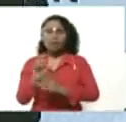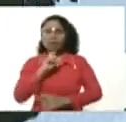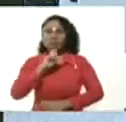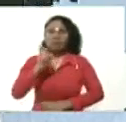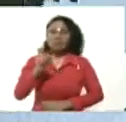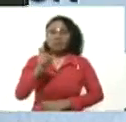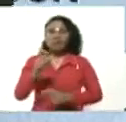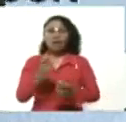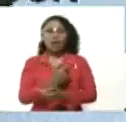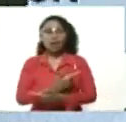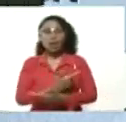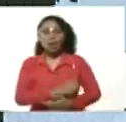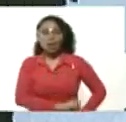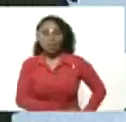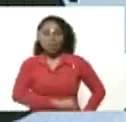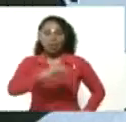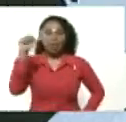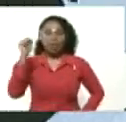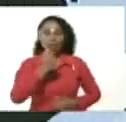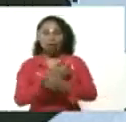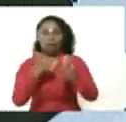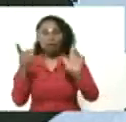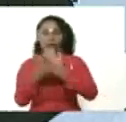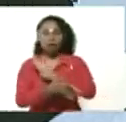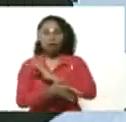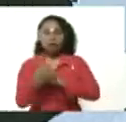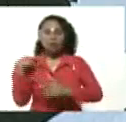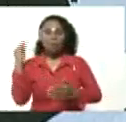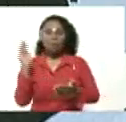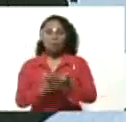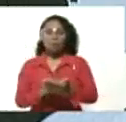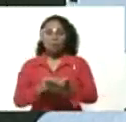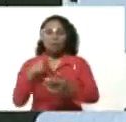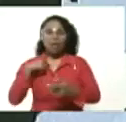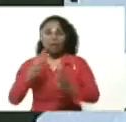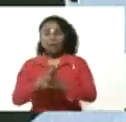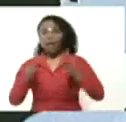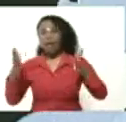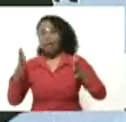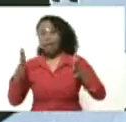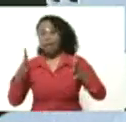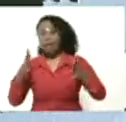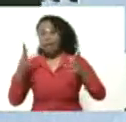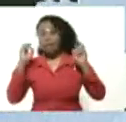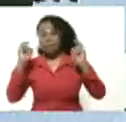libertad. Por cierto, quien acaba de plantear un impuesto a las grandes fortunas es Joe Biden,